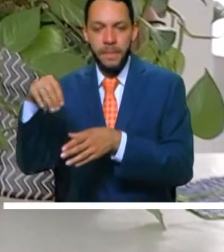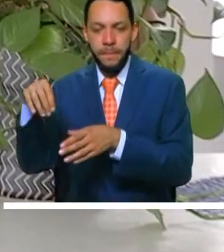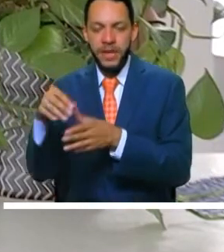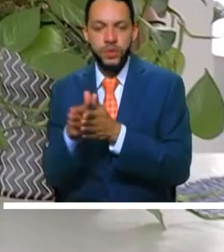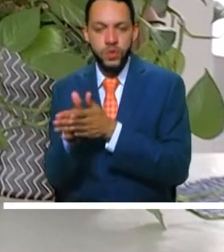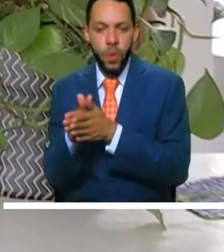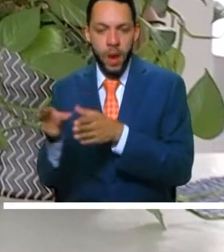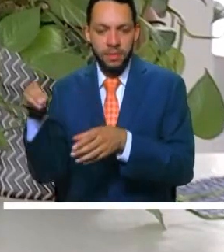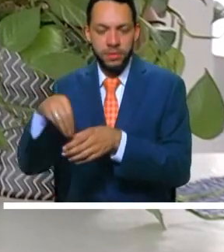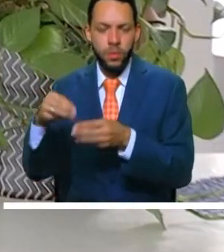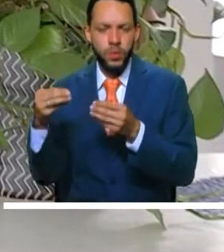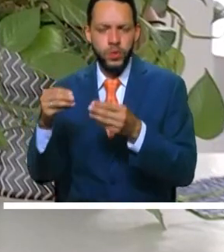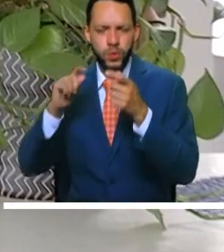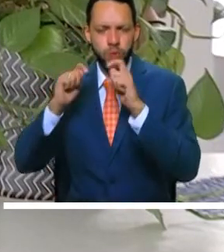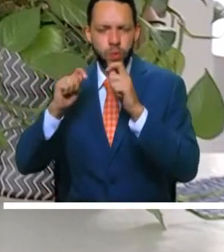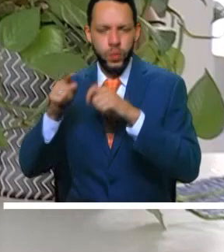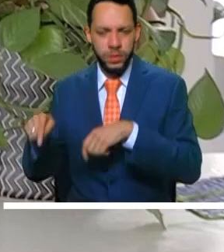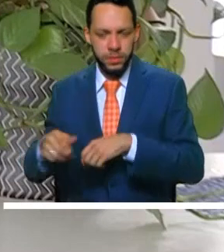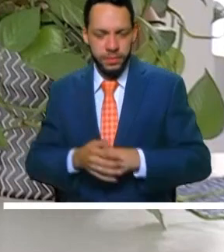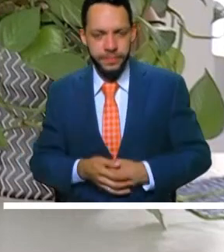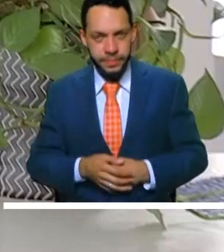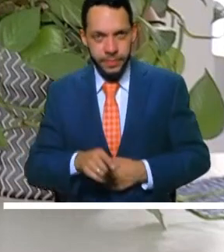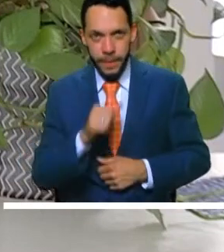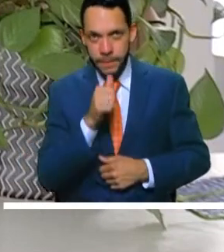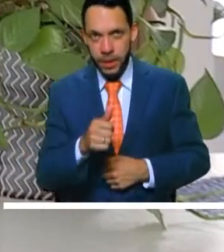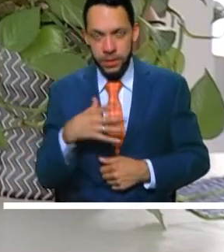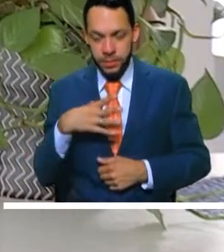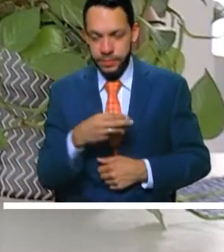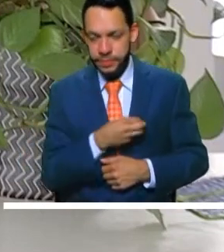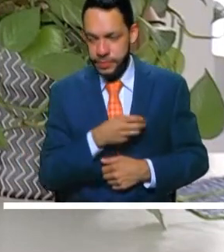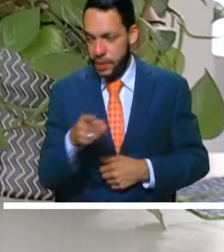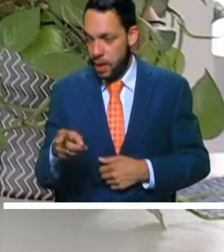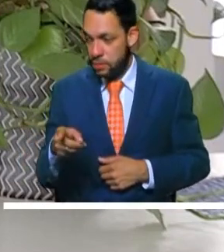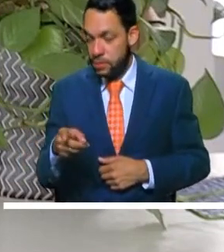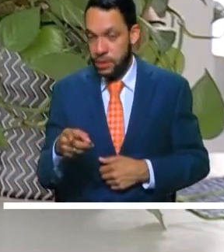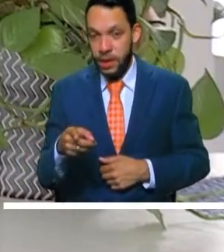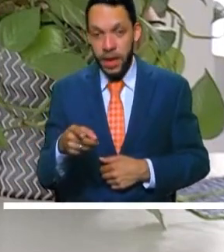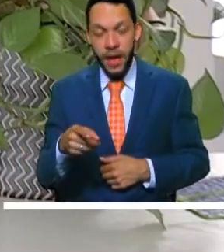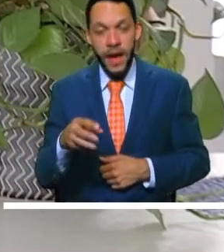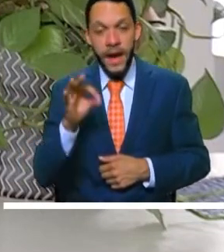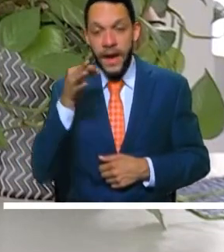cacao. Ustedes pueden comprar esto con un café con leche, con una aguapanela.